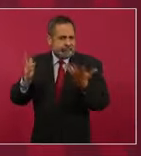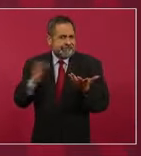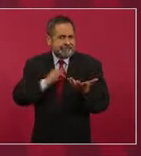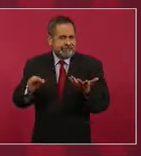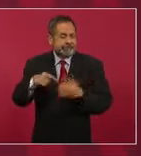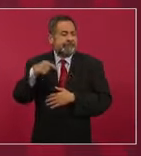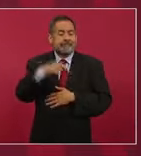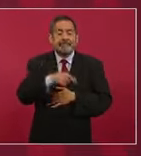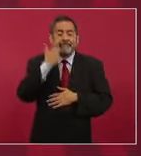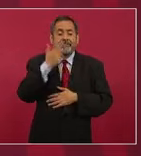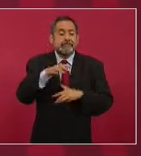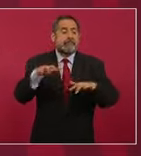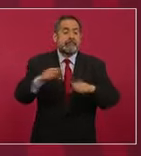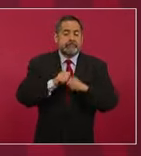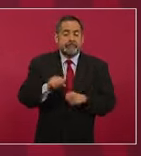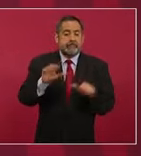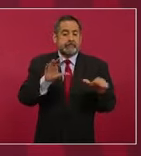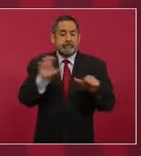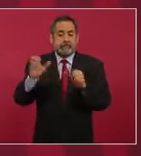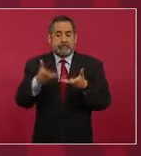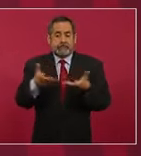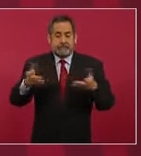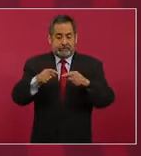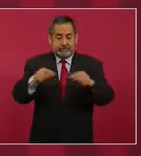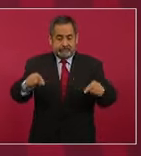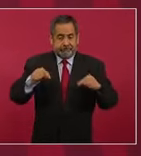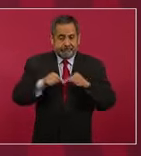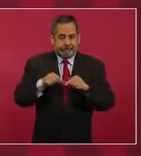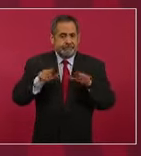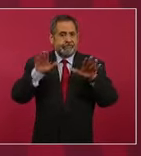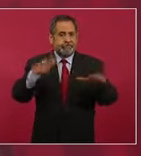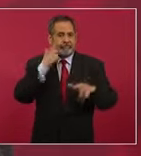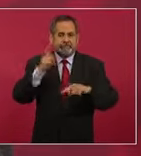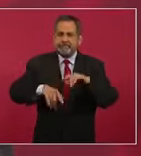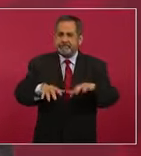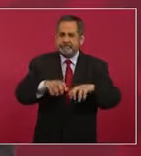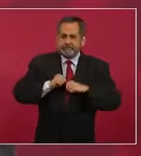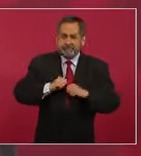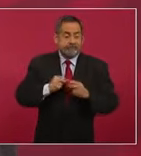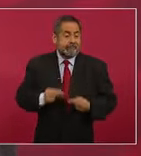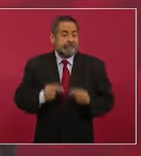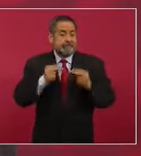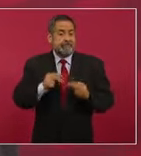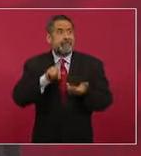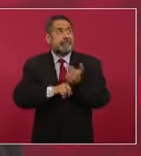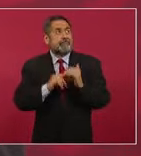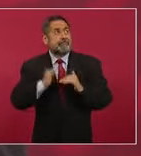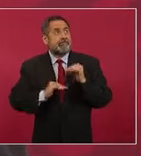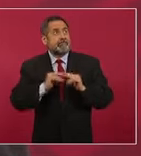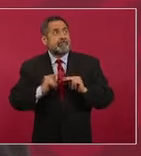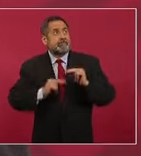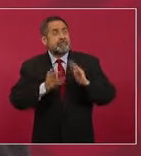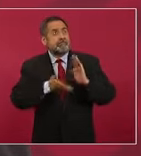hectáreas del actual aeropuerto en un negocio inmobiliario.